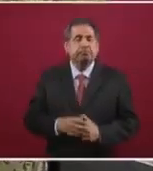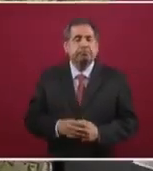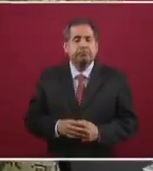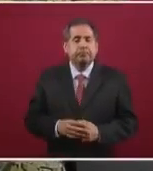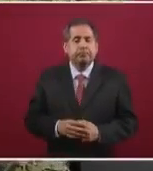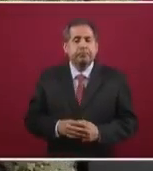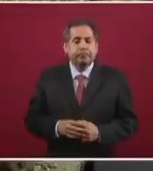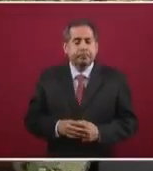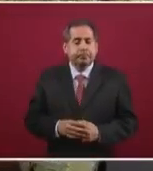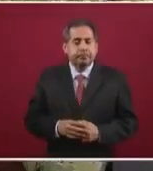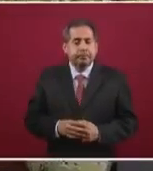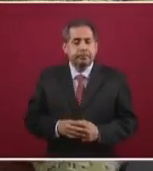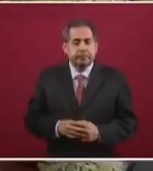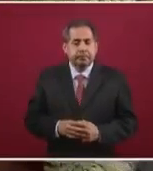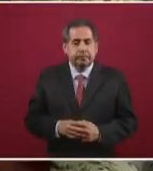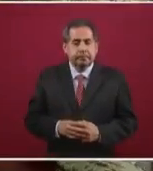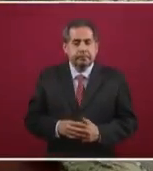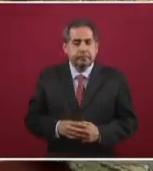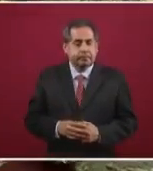también